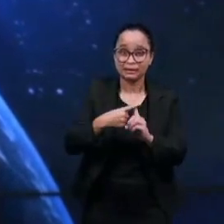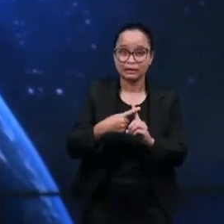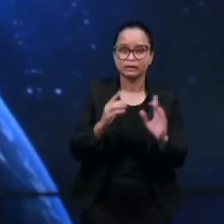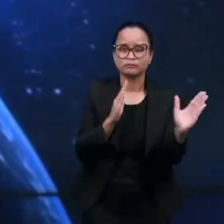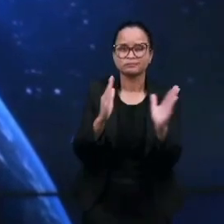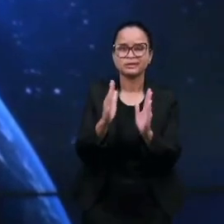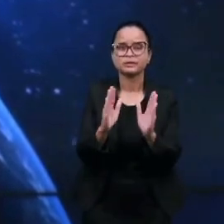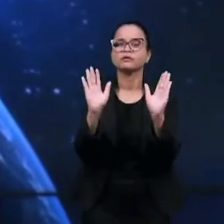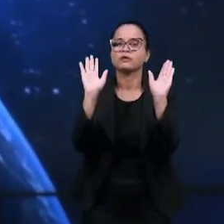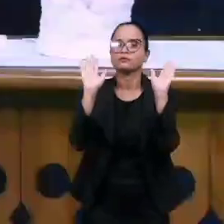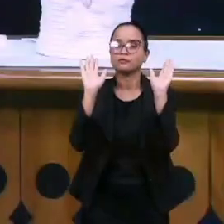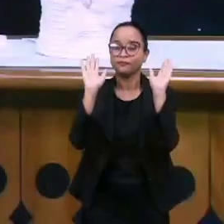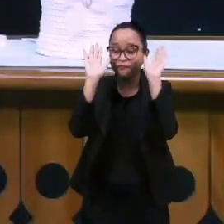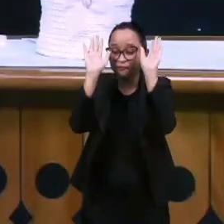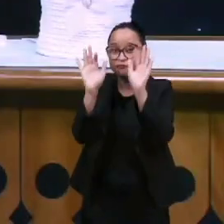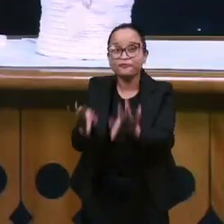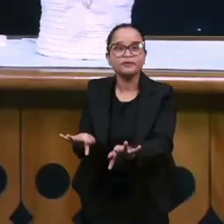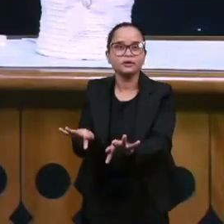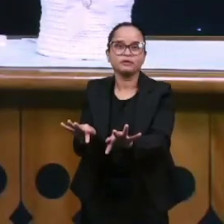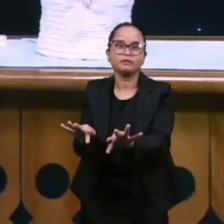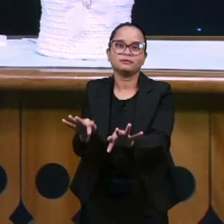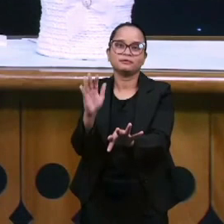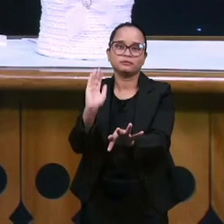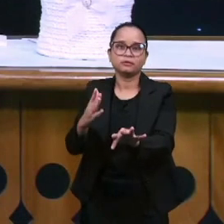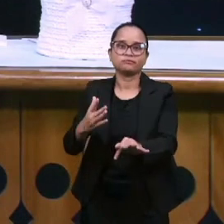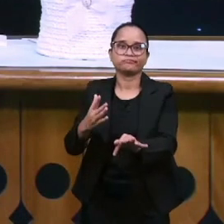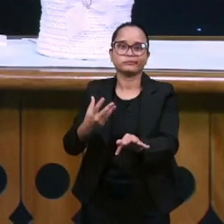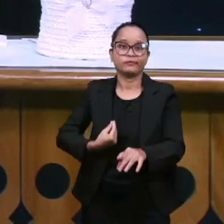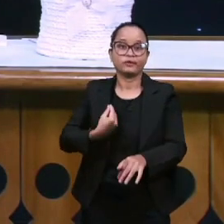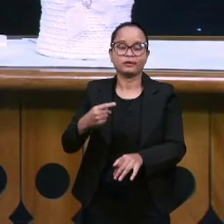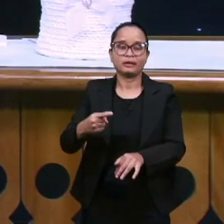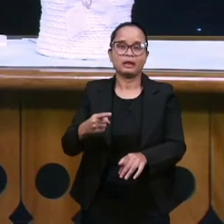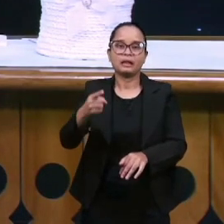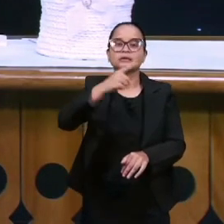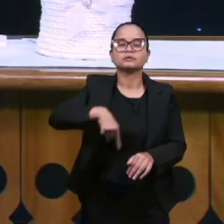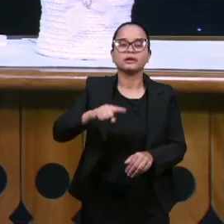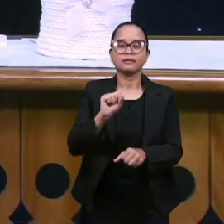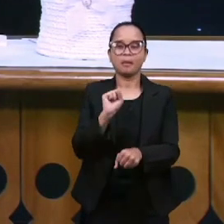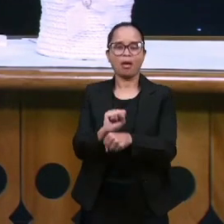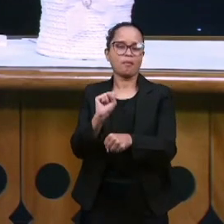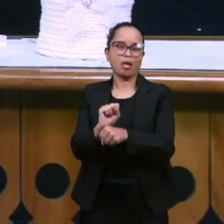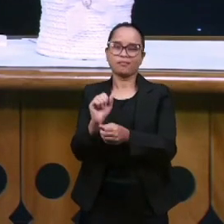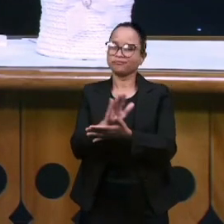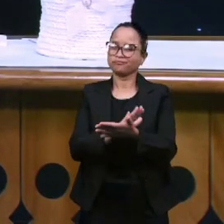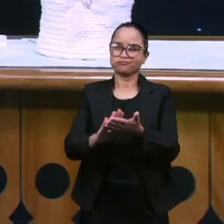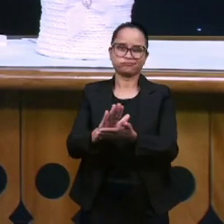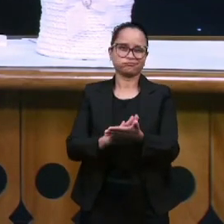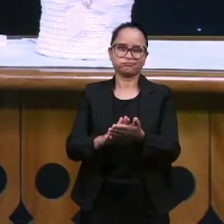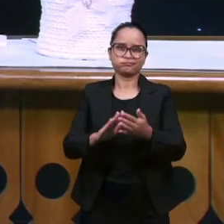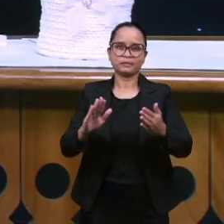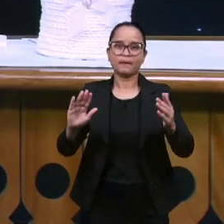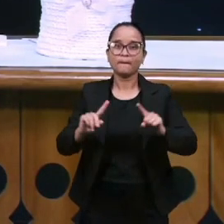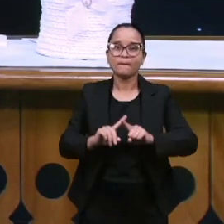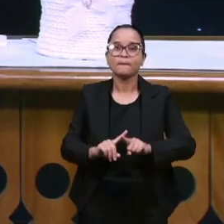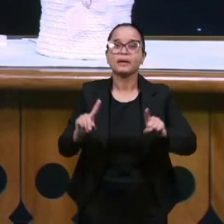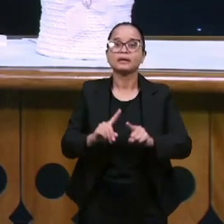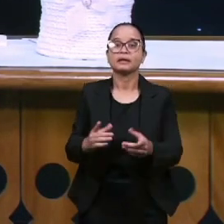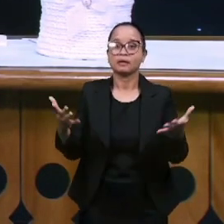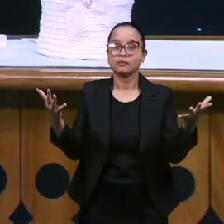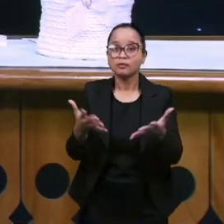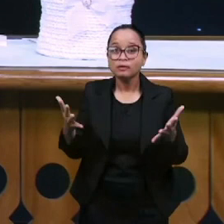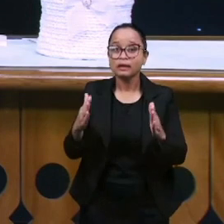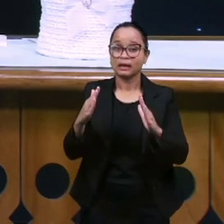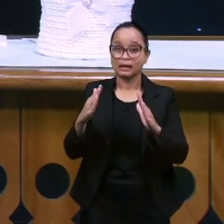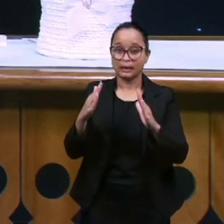momento final de su existencia. No hay nada más que esperar. Y ahora esta